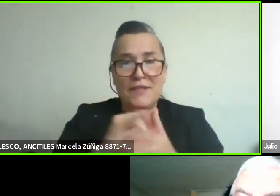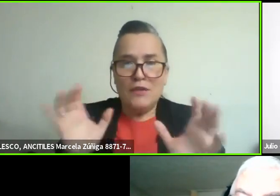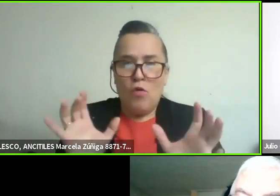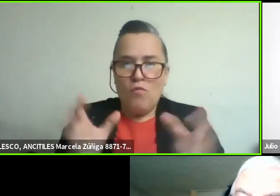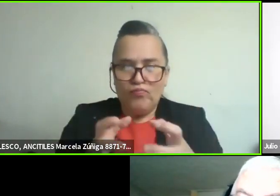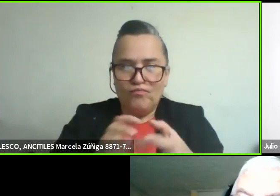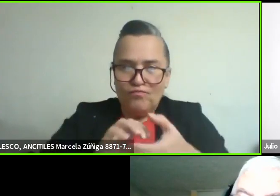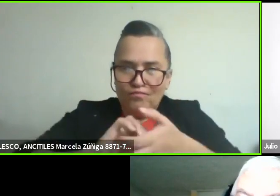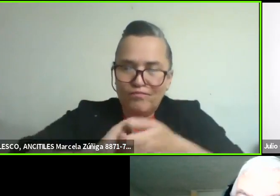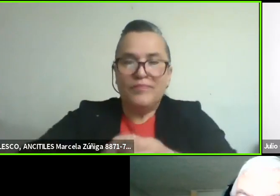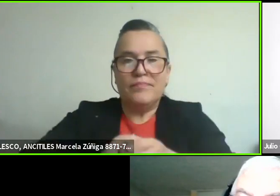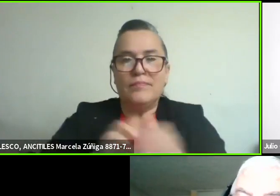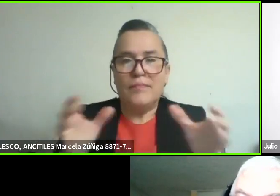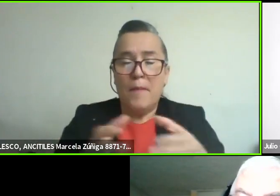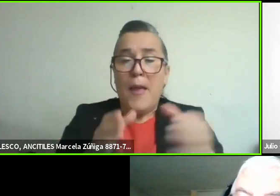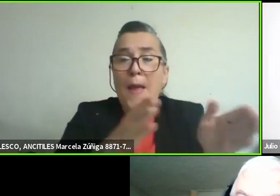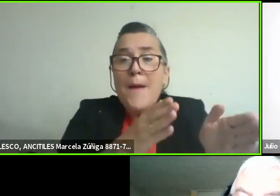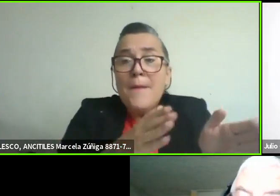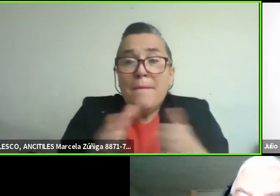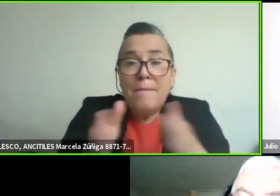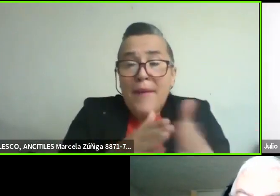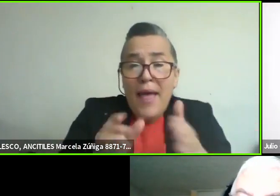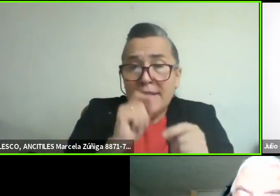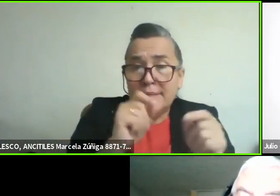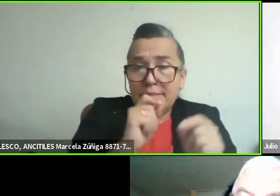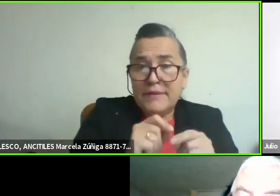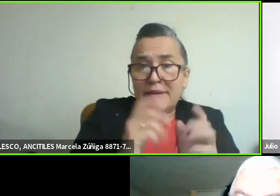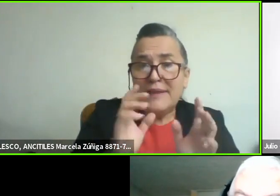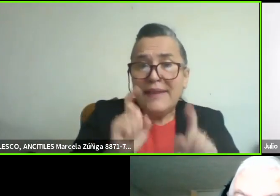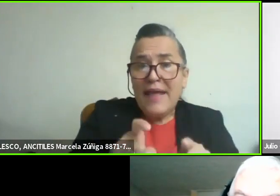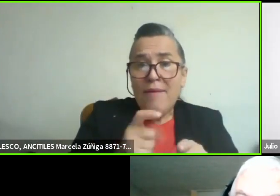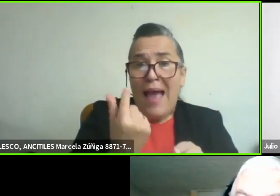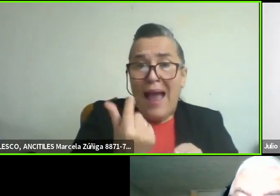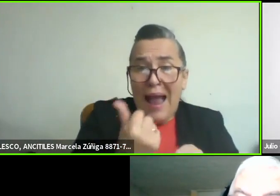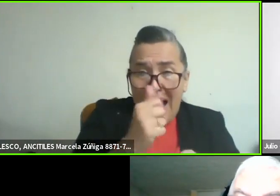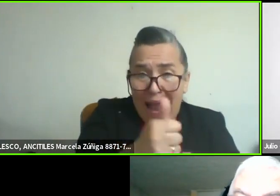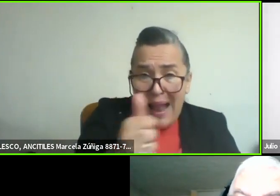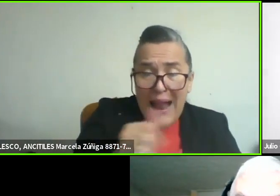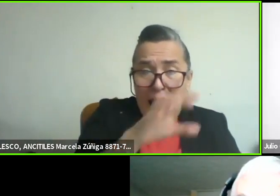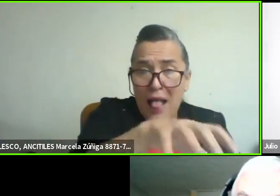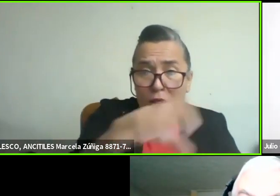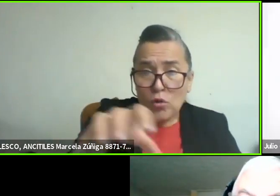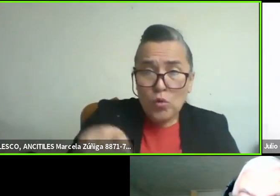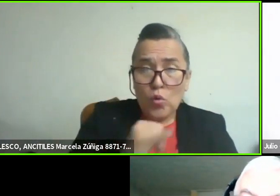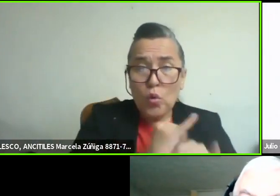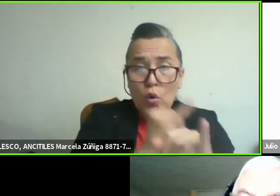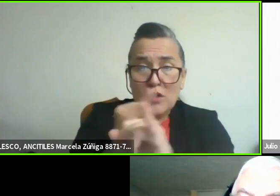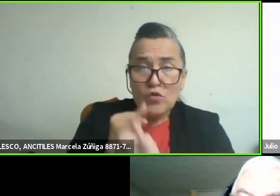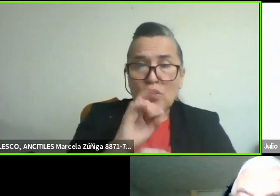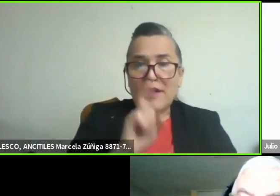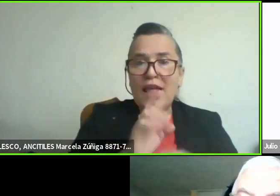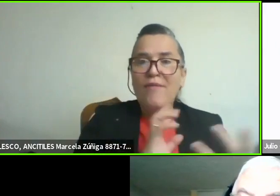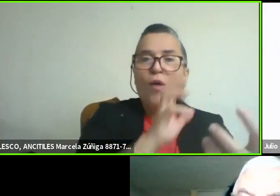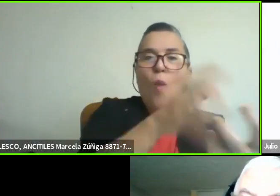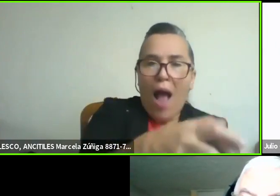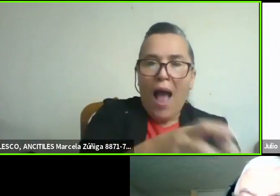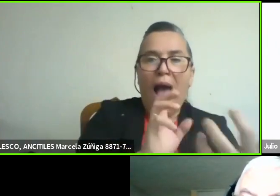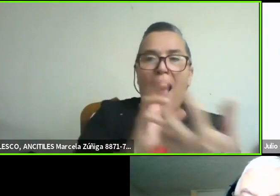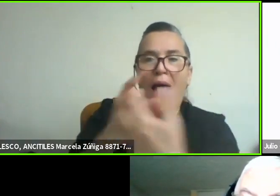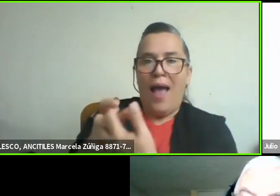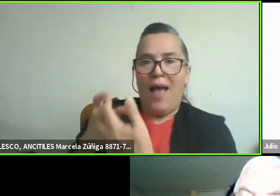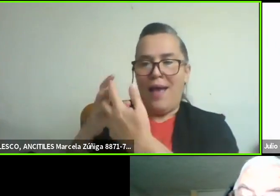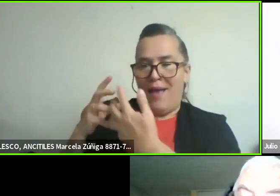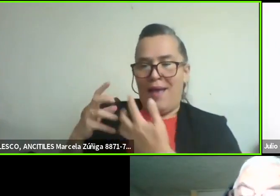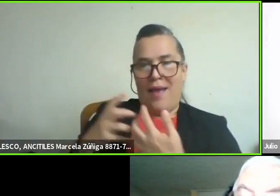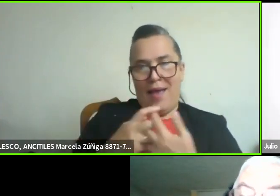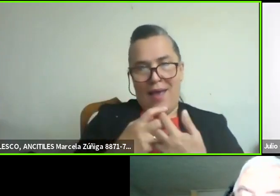planes específicos tienen que adecuarse a las características de cada núcleo y de cada institución por ejemplo en algunas instituciones deberíamos